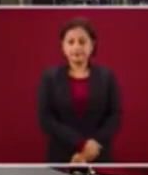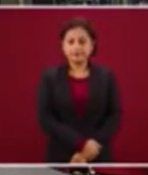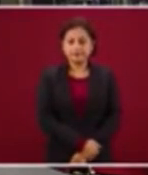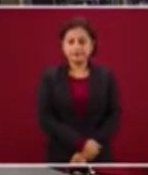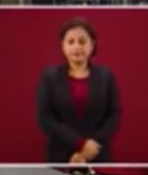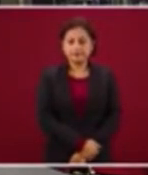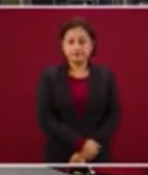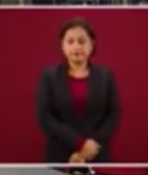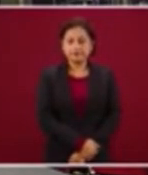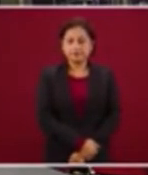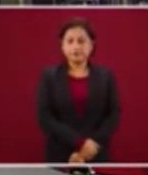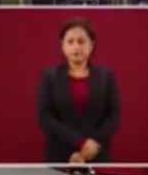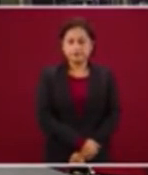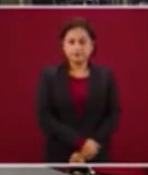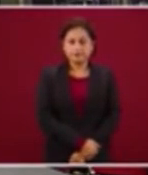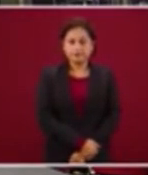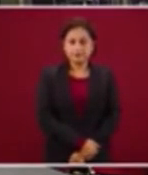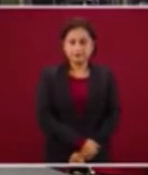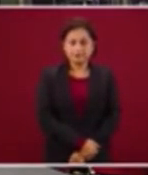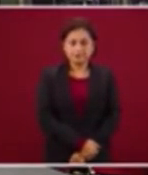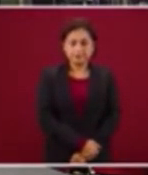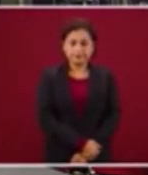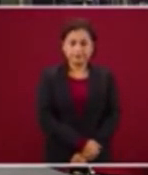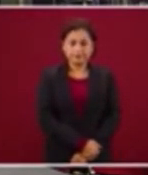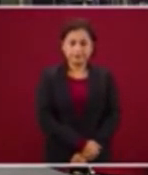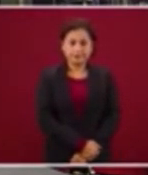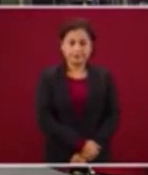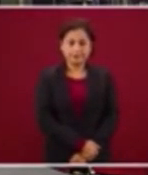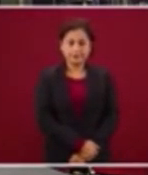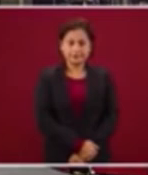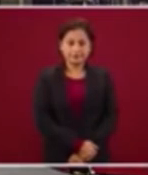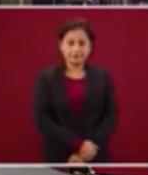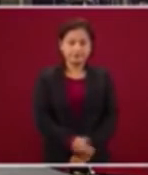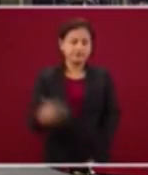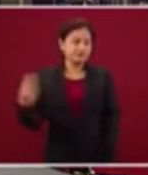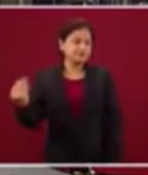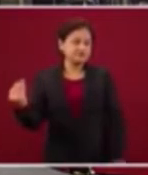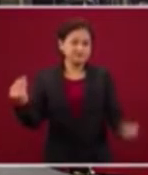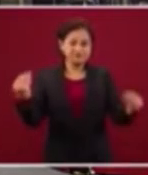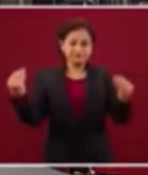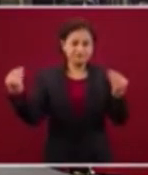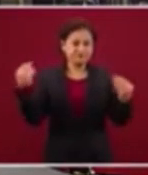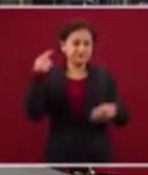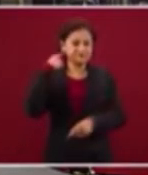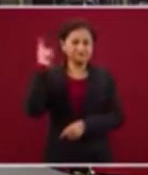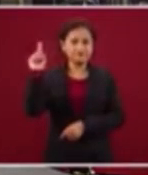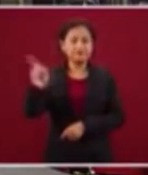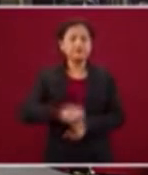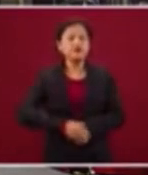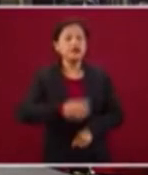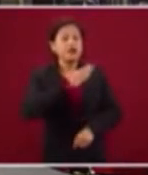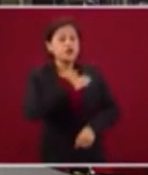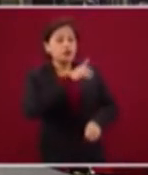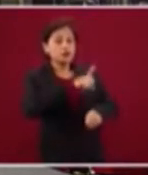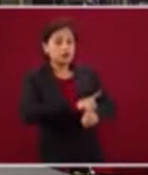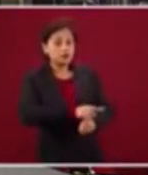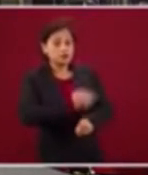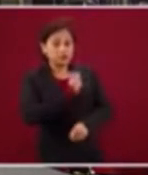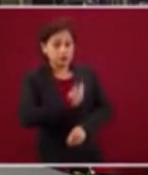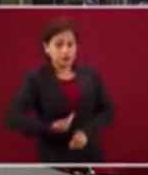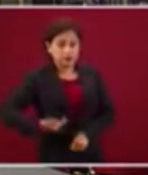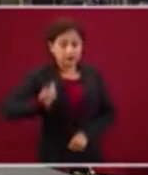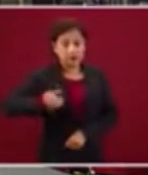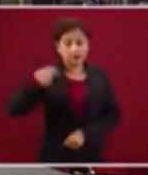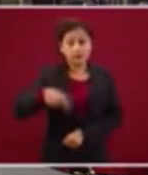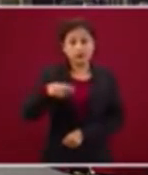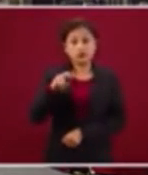lo sí. Y luego acá, pues, una mujer, presidente. Y luego tú. Buenos días, presidente. Rodolfo Montes, de Central